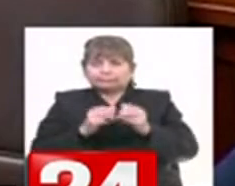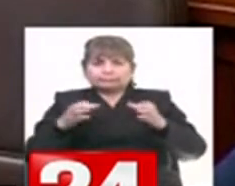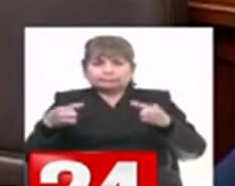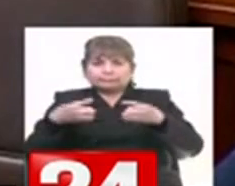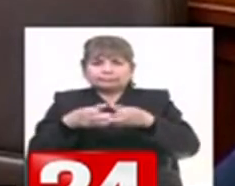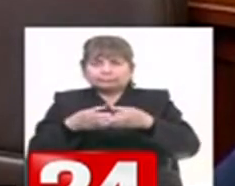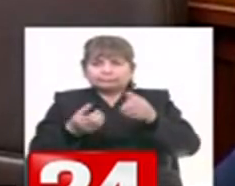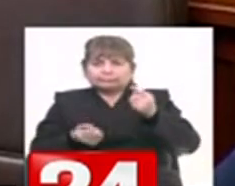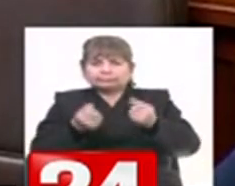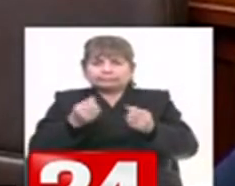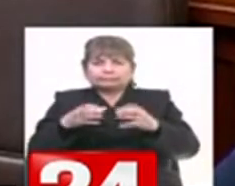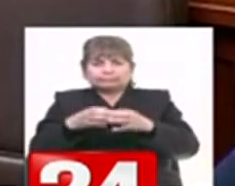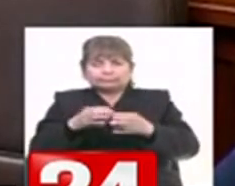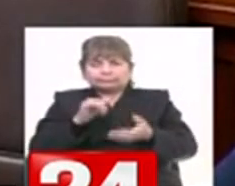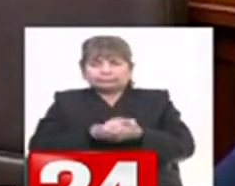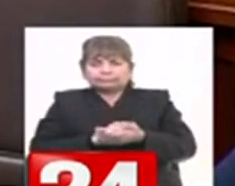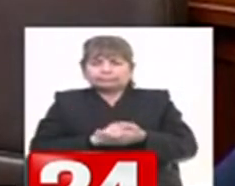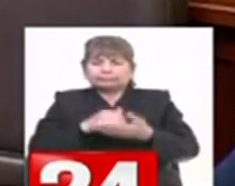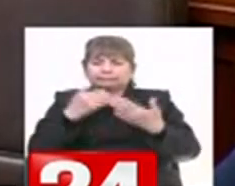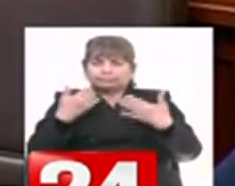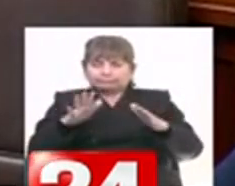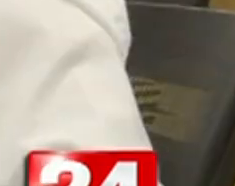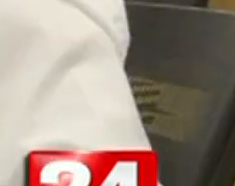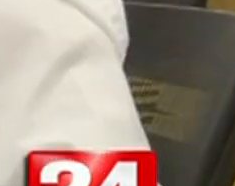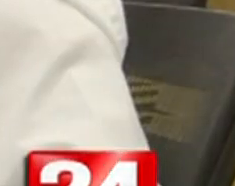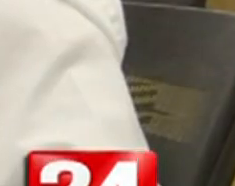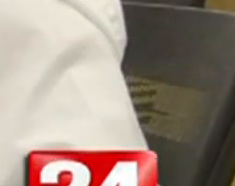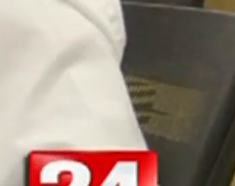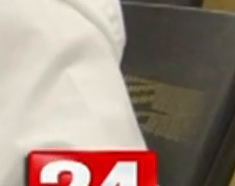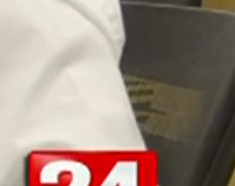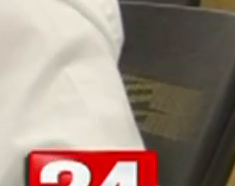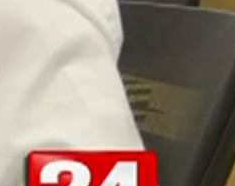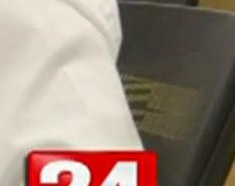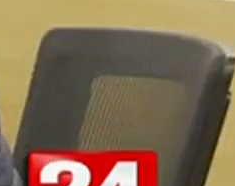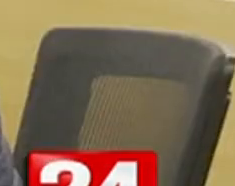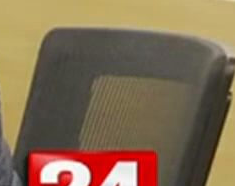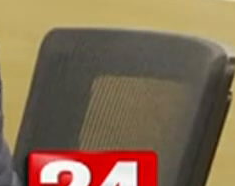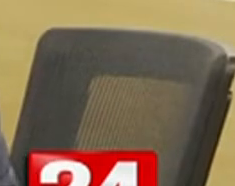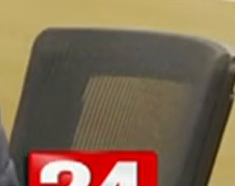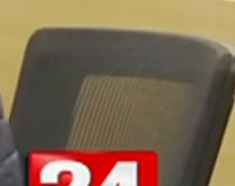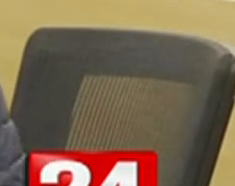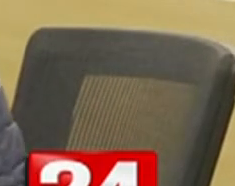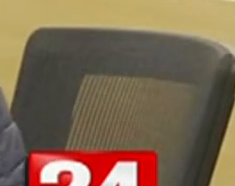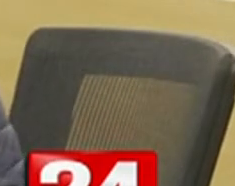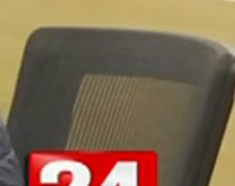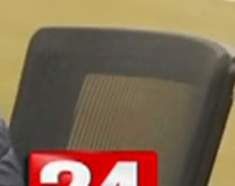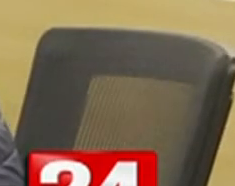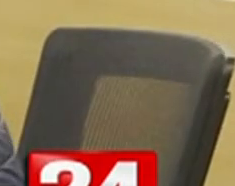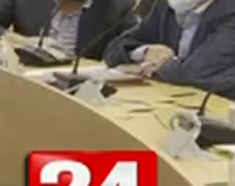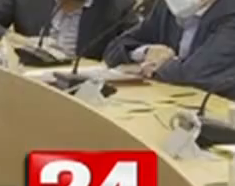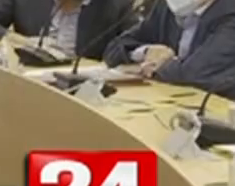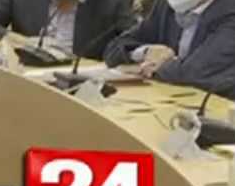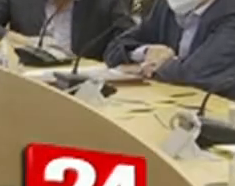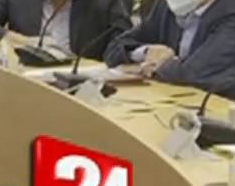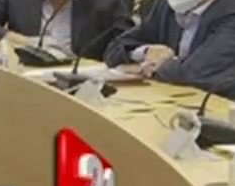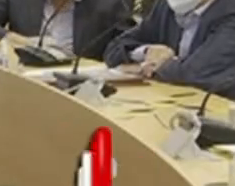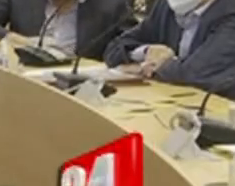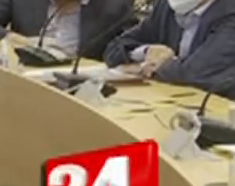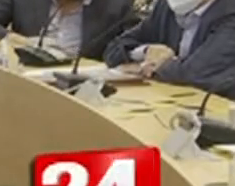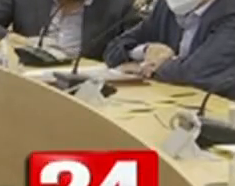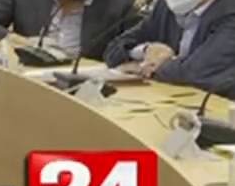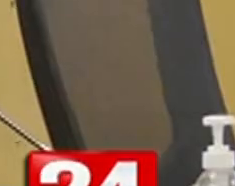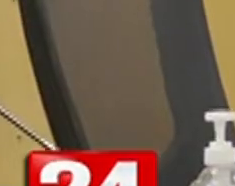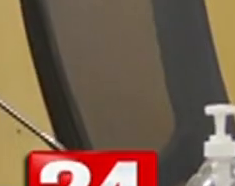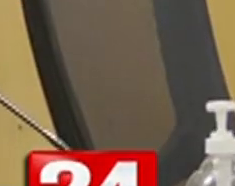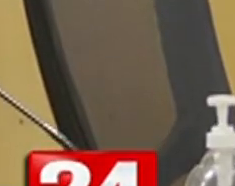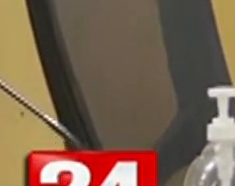de transportistas y haya ofrecido la cabeza de la presidenta de la ATU para